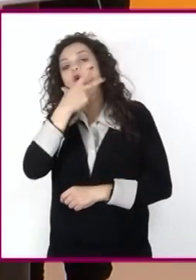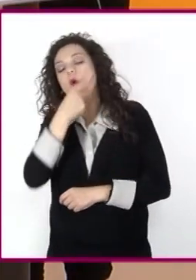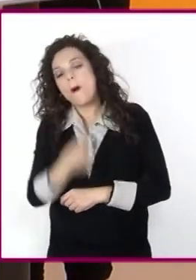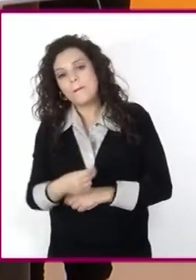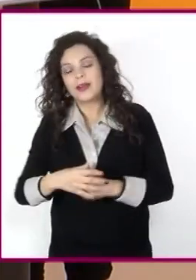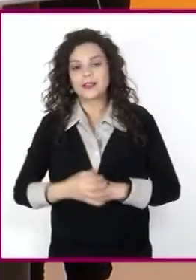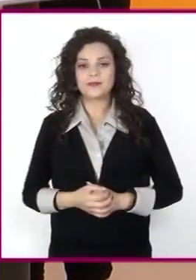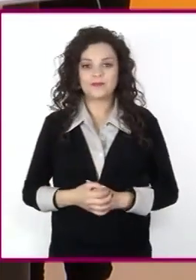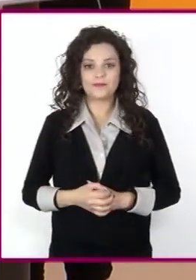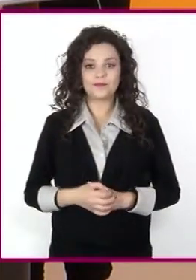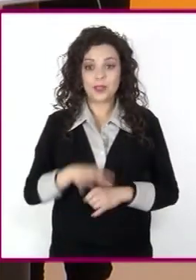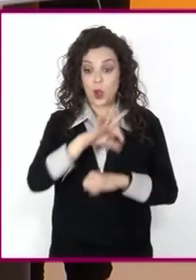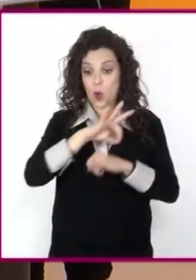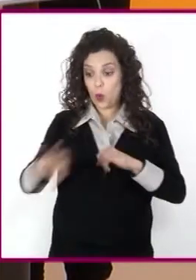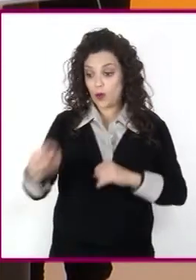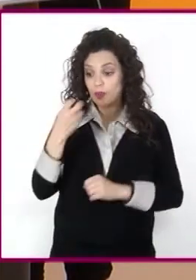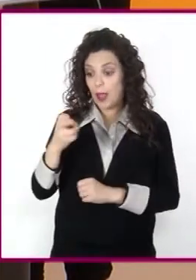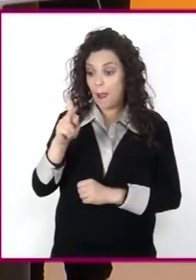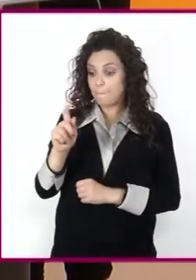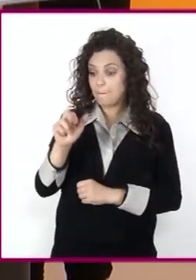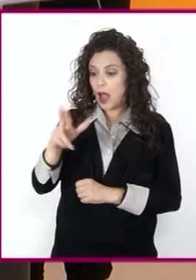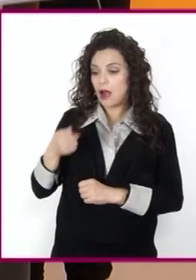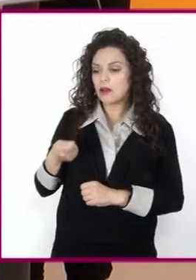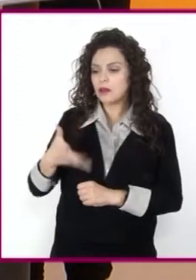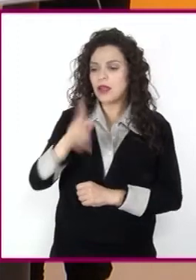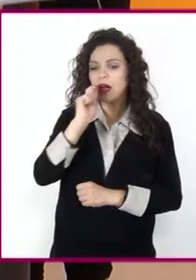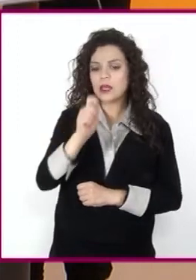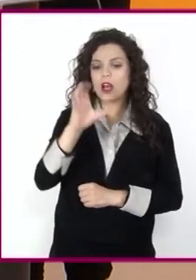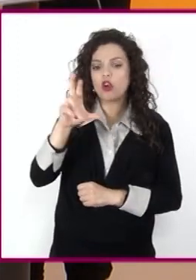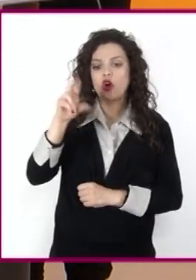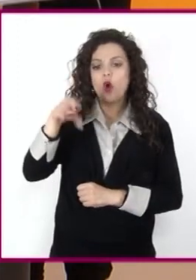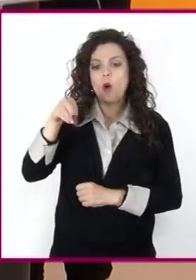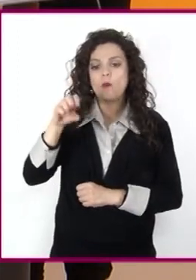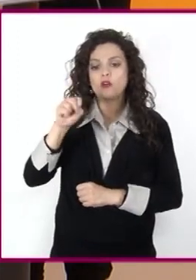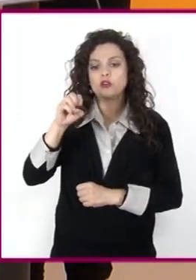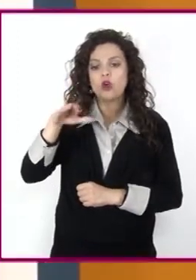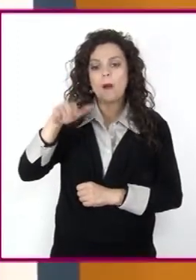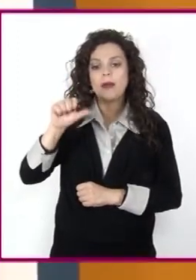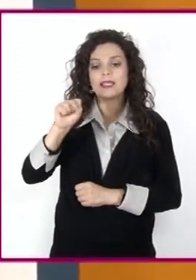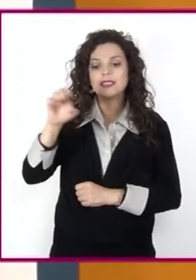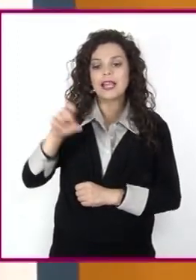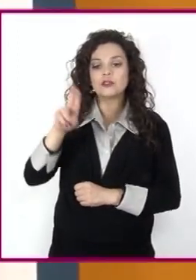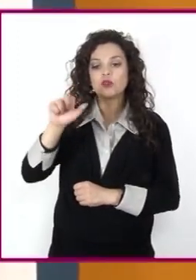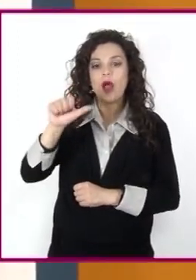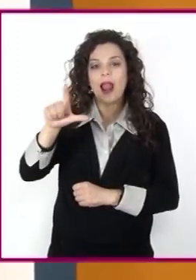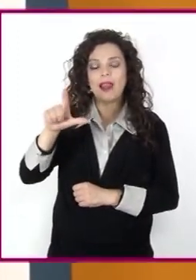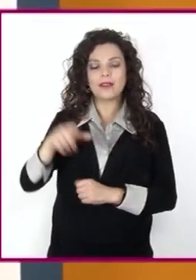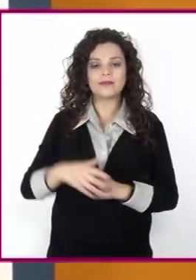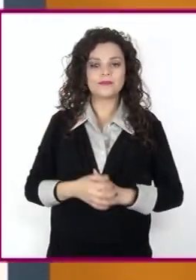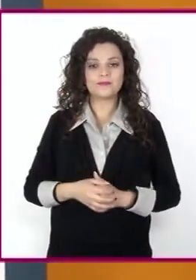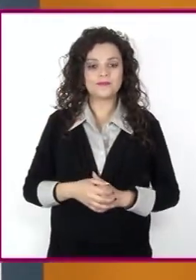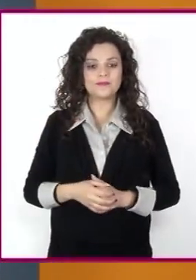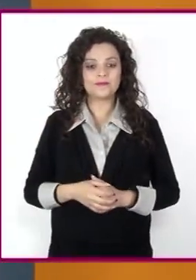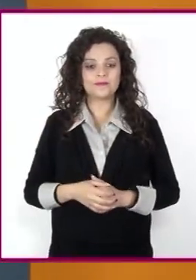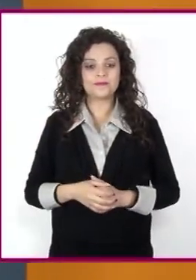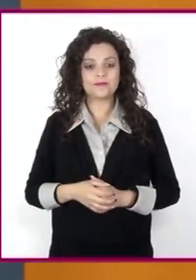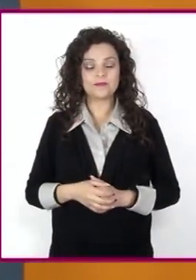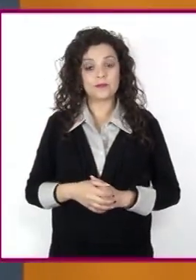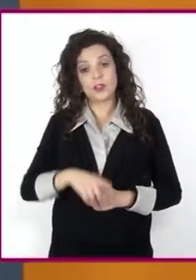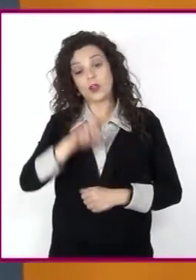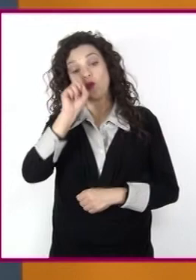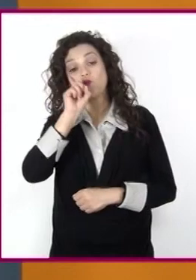A este último par se le conoce como cromosomas sexuales. El sexo